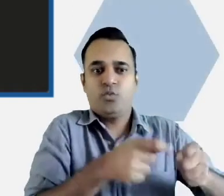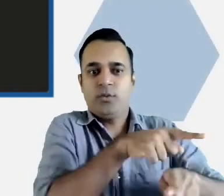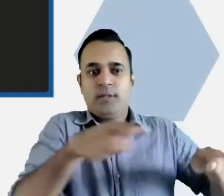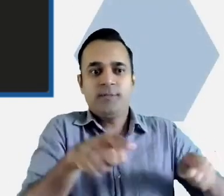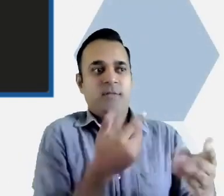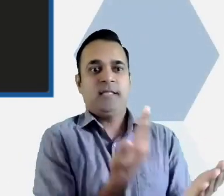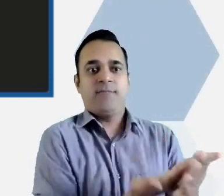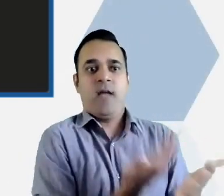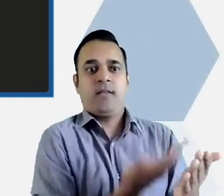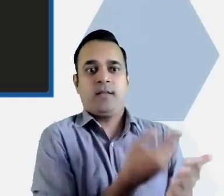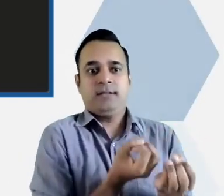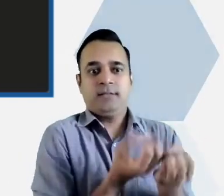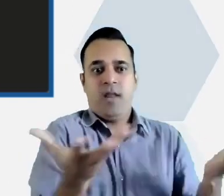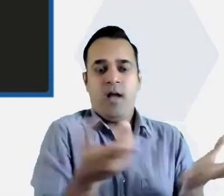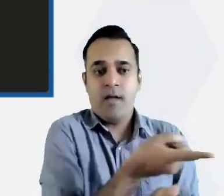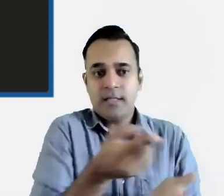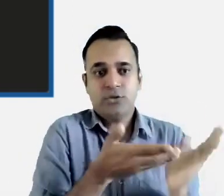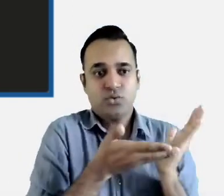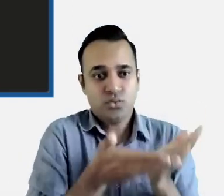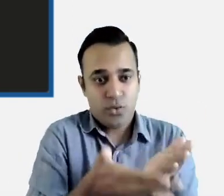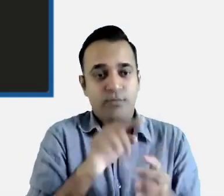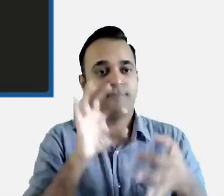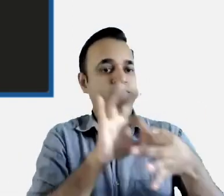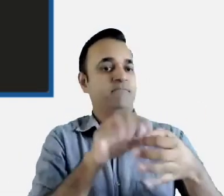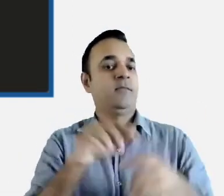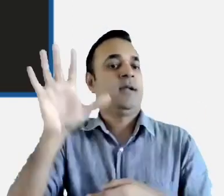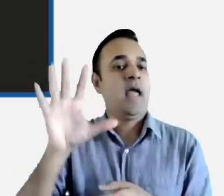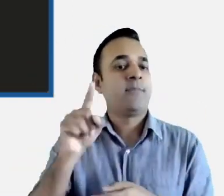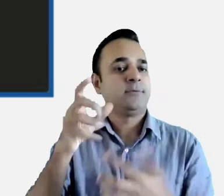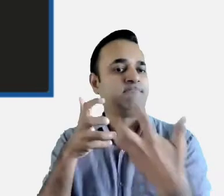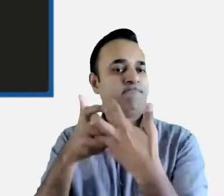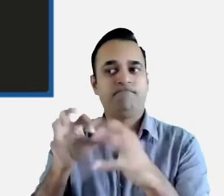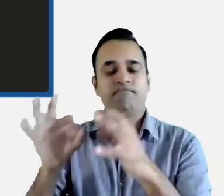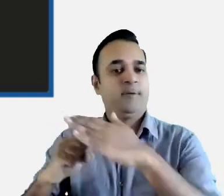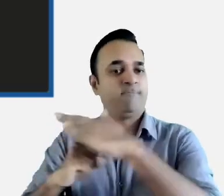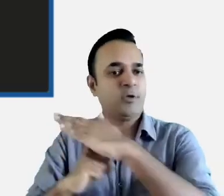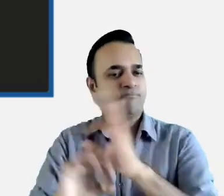desafíos, asegurar oportunidades para la industria nacional.